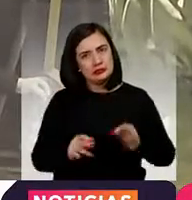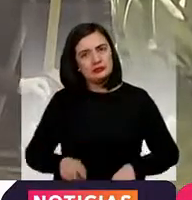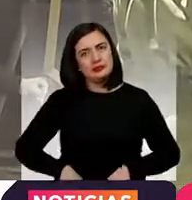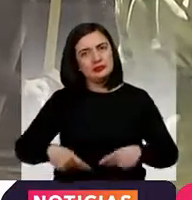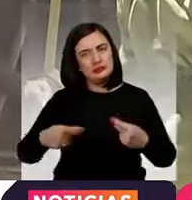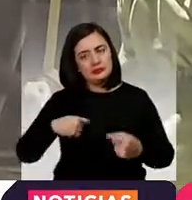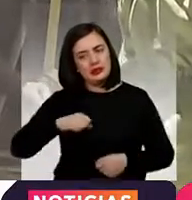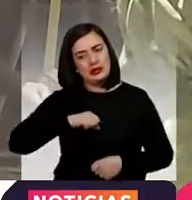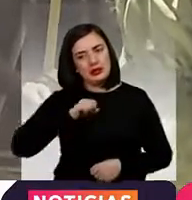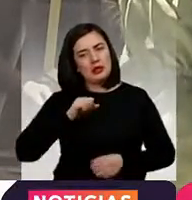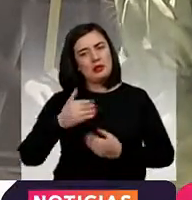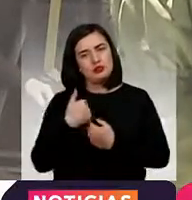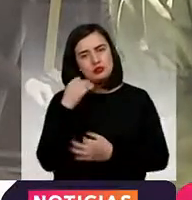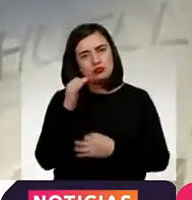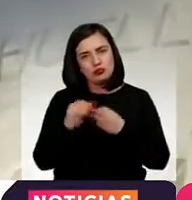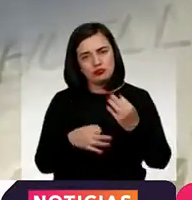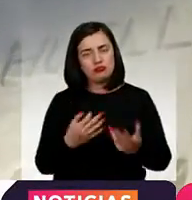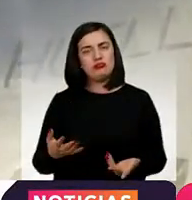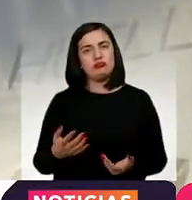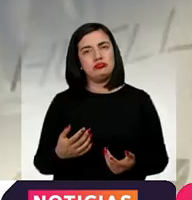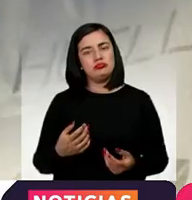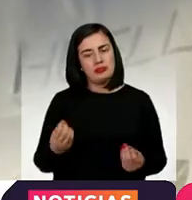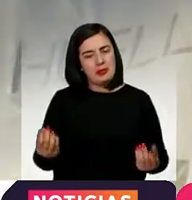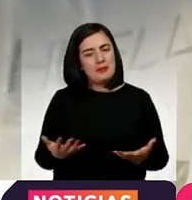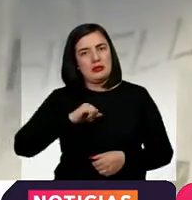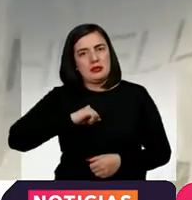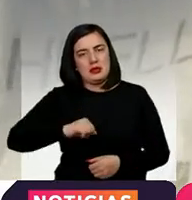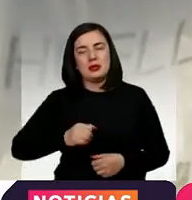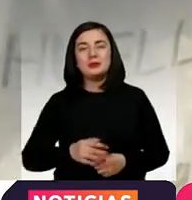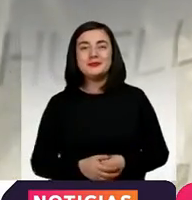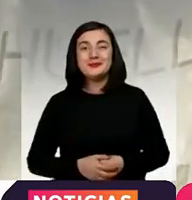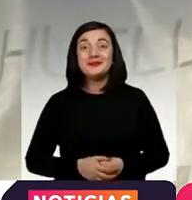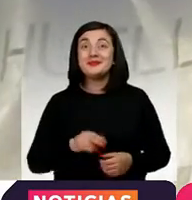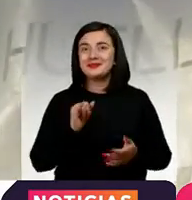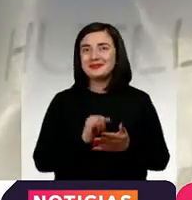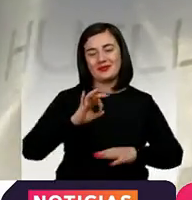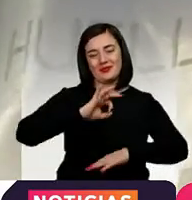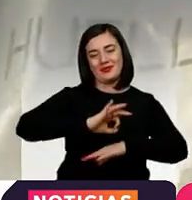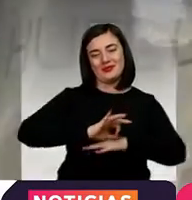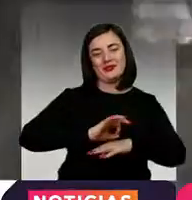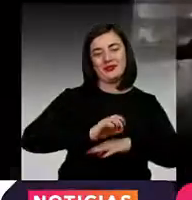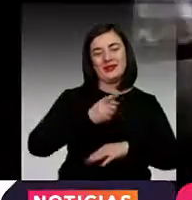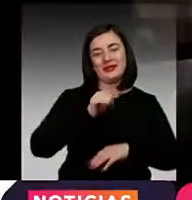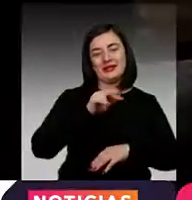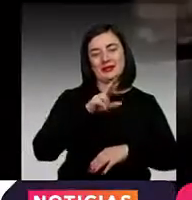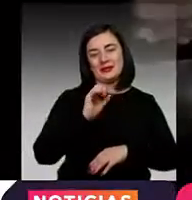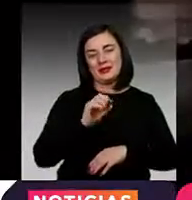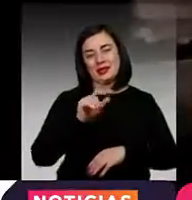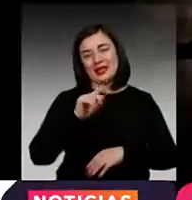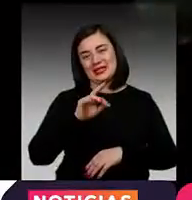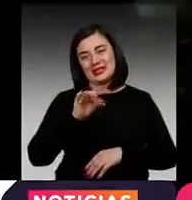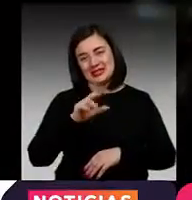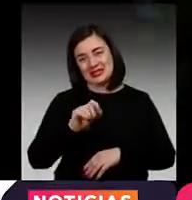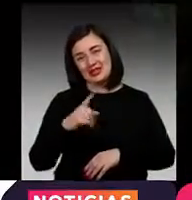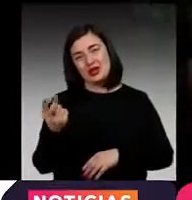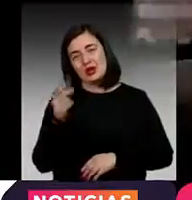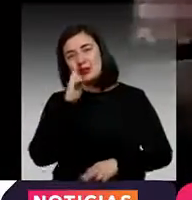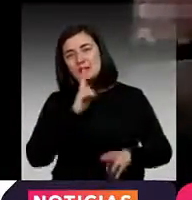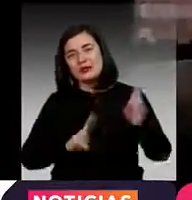cuidada y también merece ser vivida. Con este acto, la Fundación Gilberto Alzate Avendaño junto al Museo Nacional se han